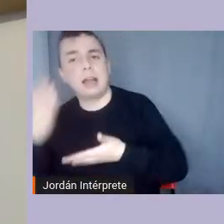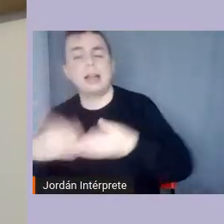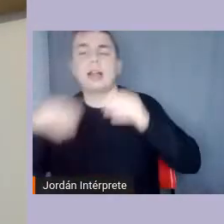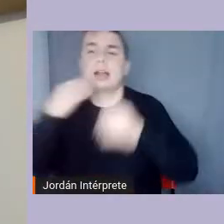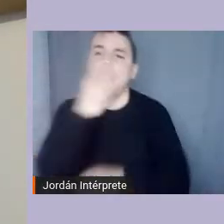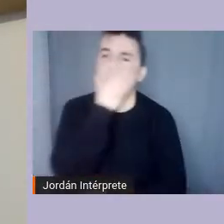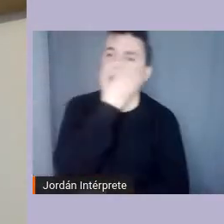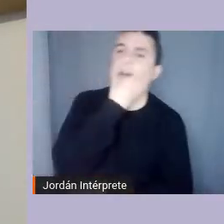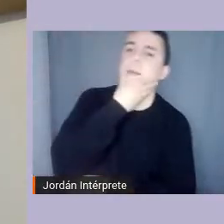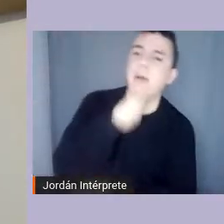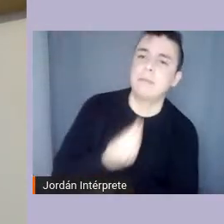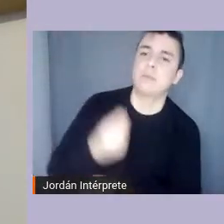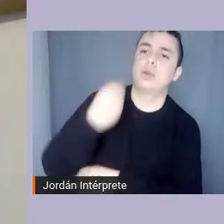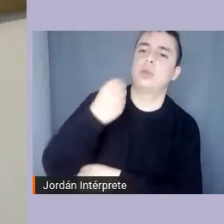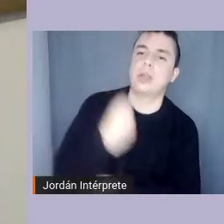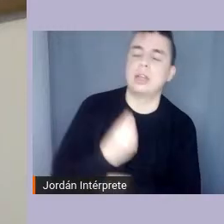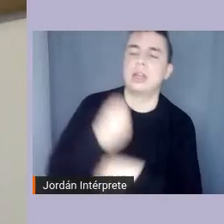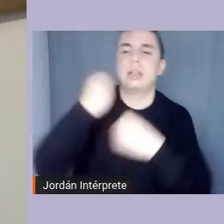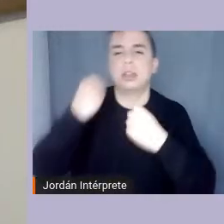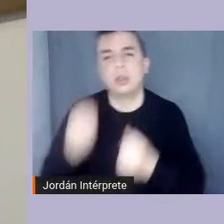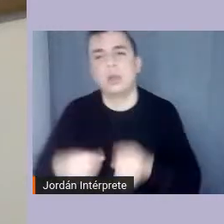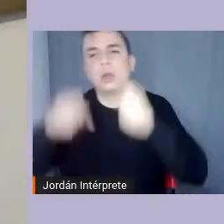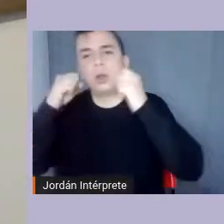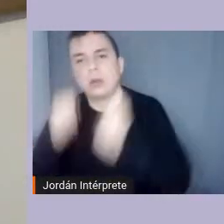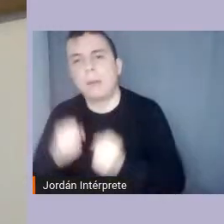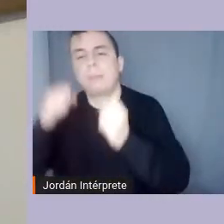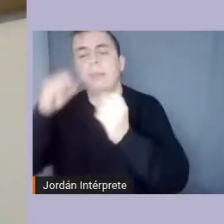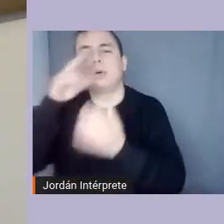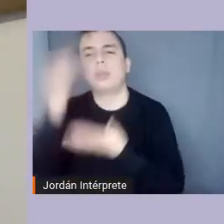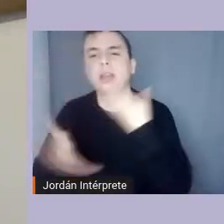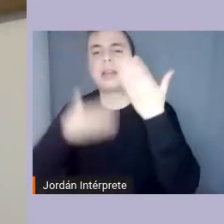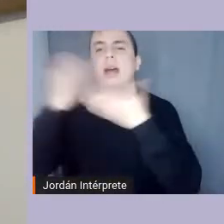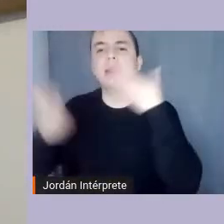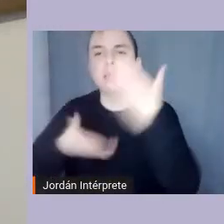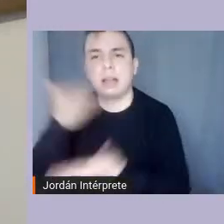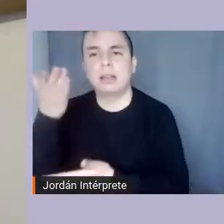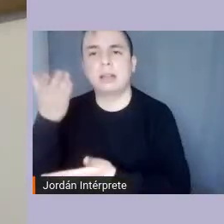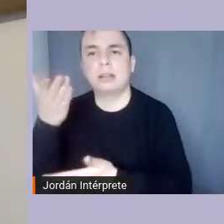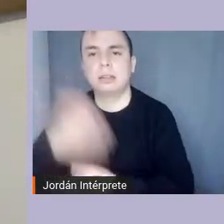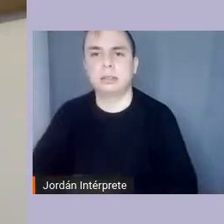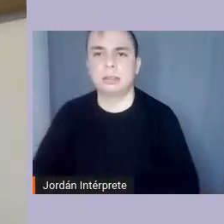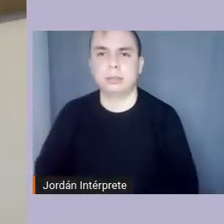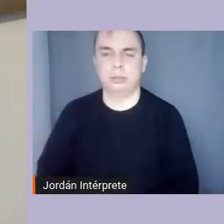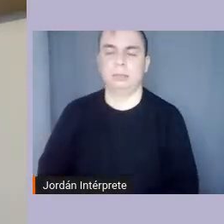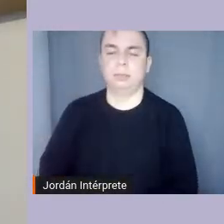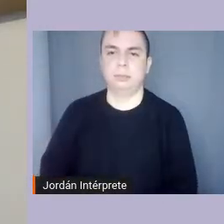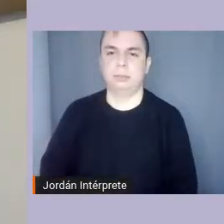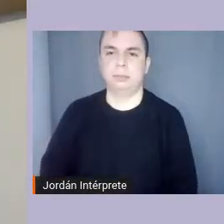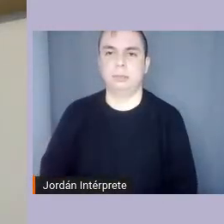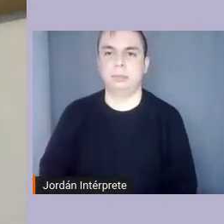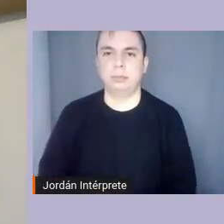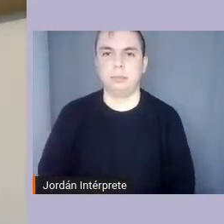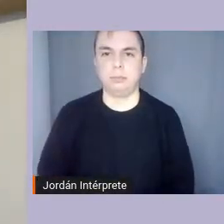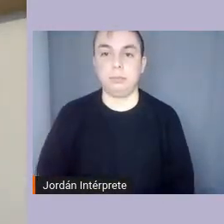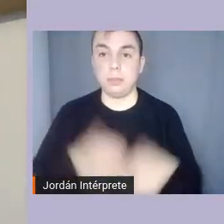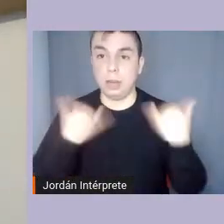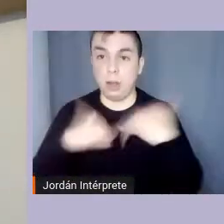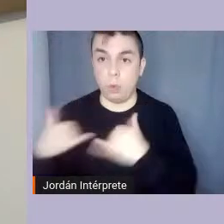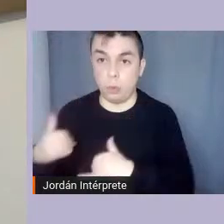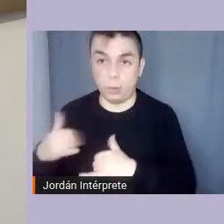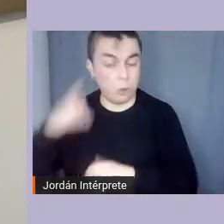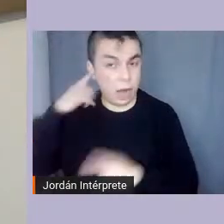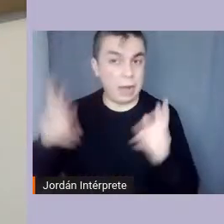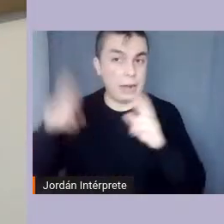cantar. Nada más bonito que poder cantar. ¿Juguemos con el ritmo?